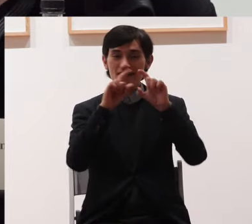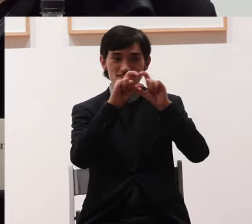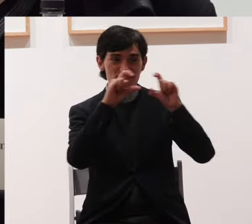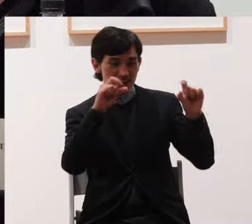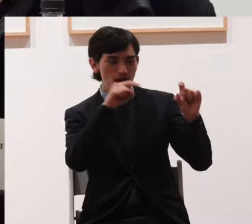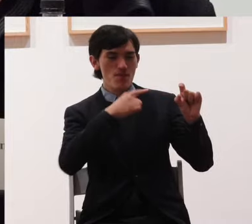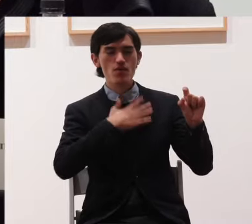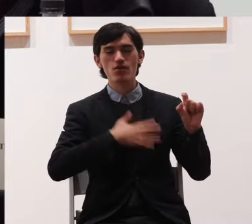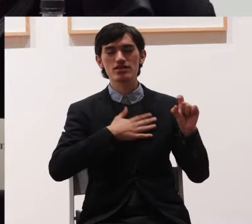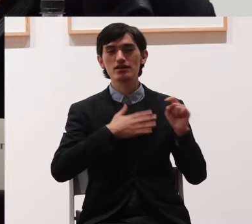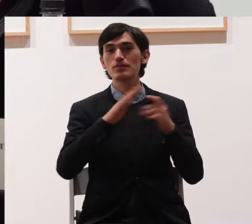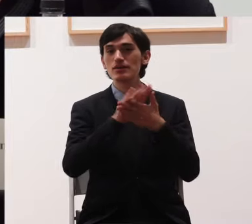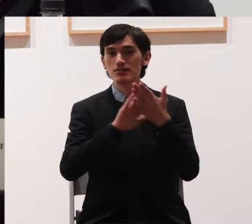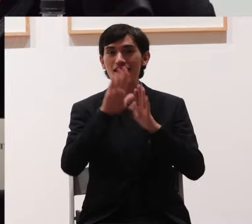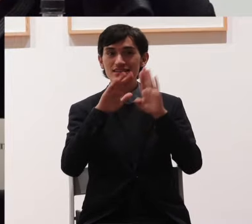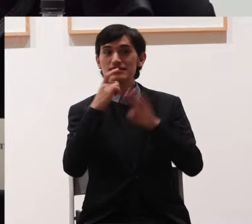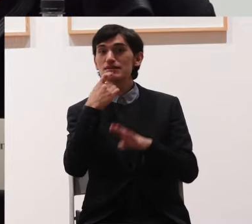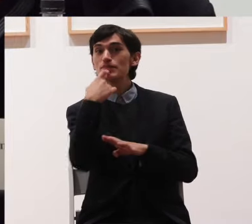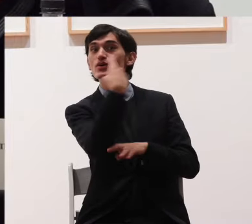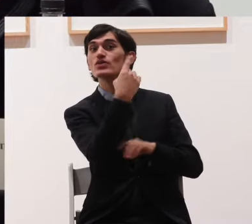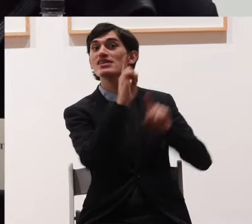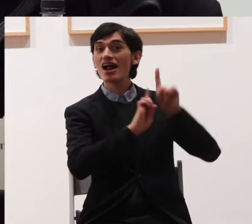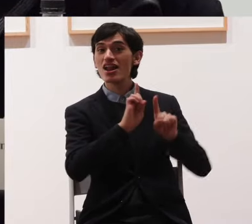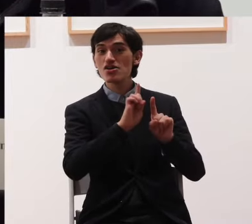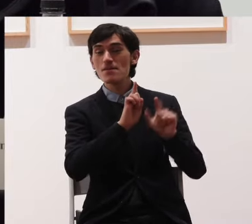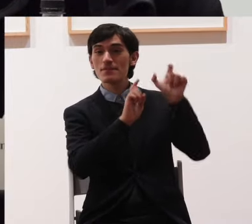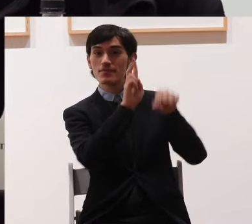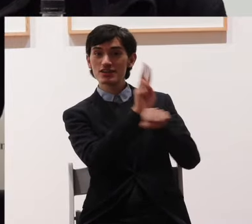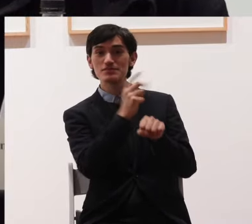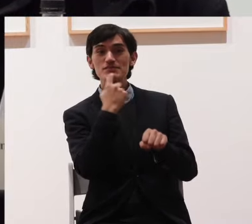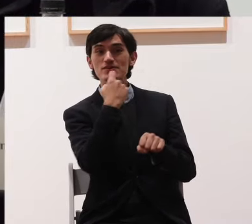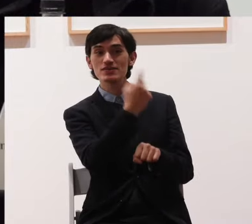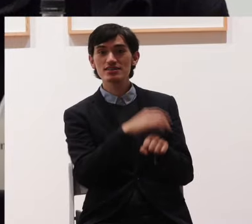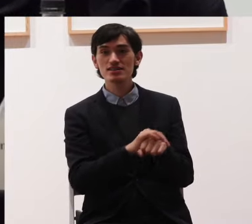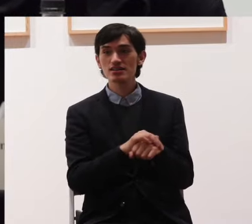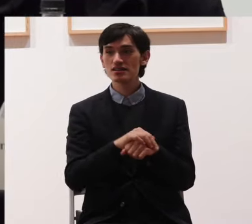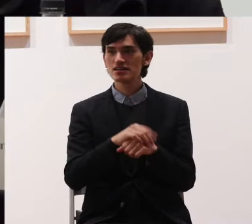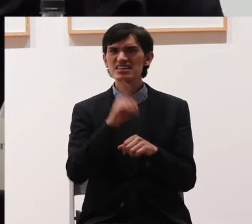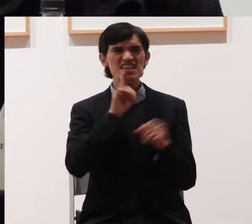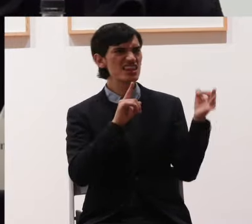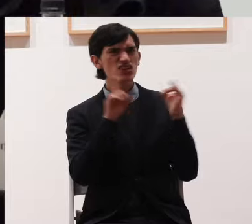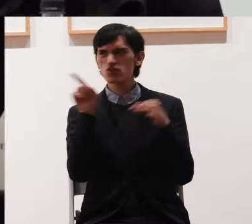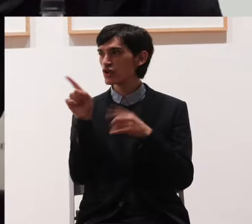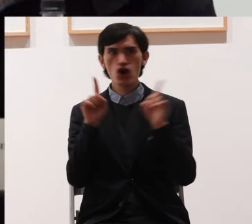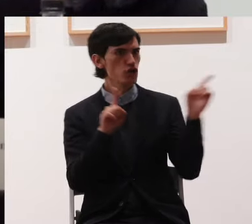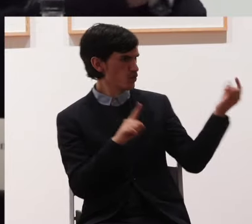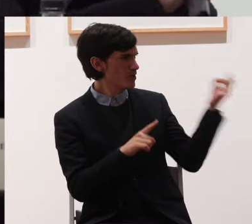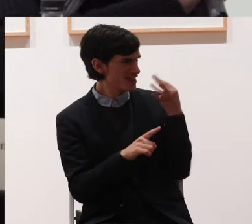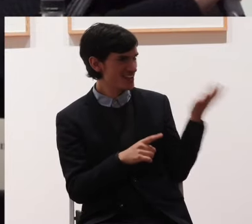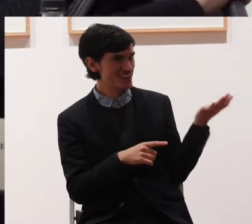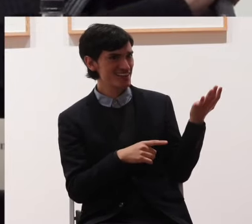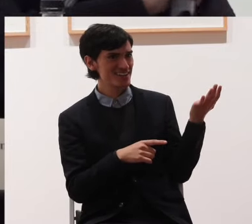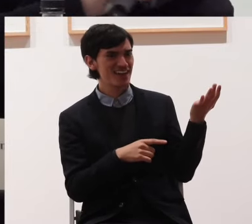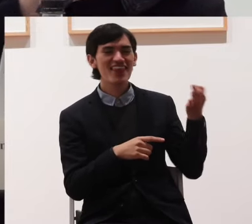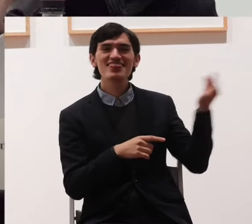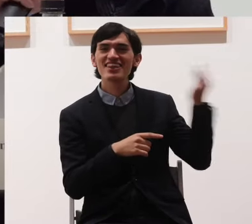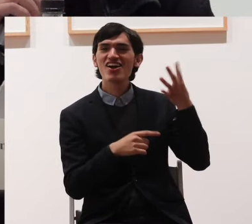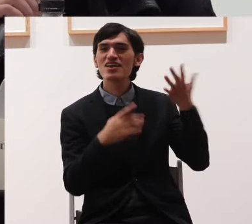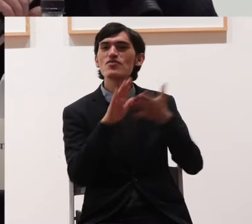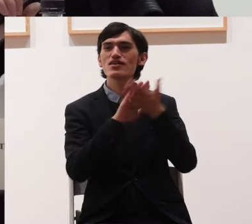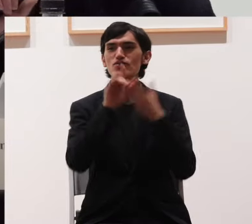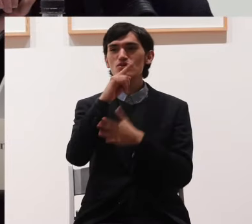más voy a decir algunas frases que me encantan de él. Por ejemplo, cuando a uno le preguntan algo, y creo que... ¿Quién lo dijo? Tú lo dijiste.